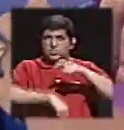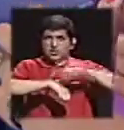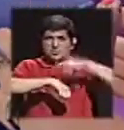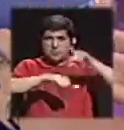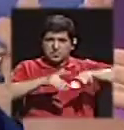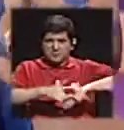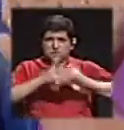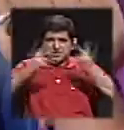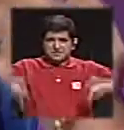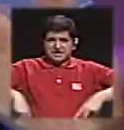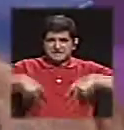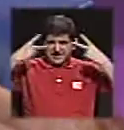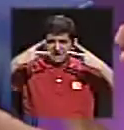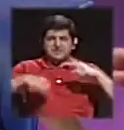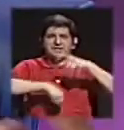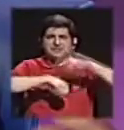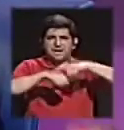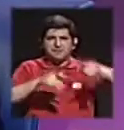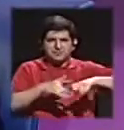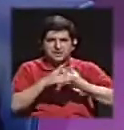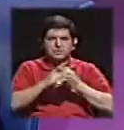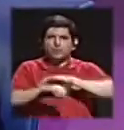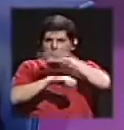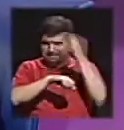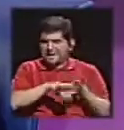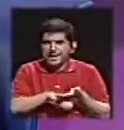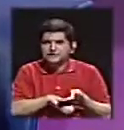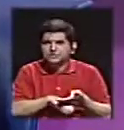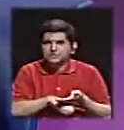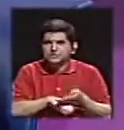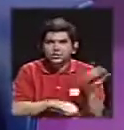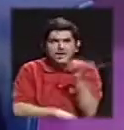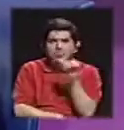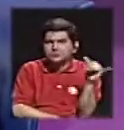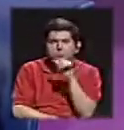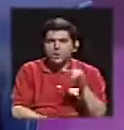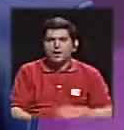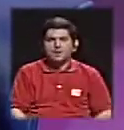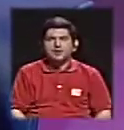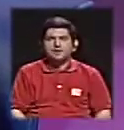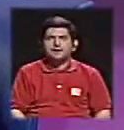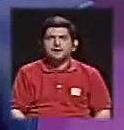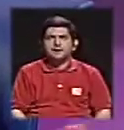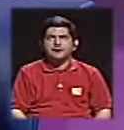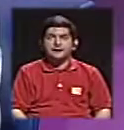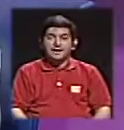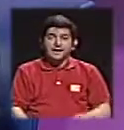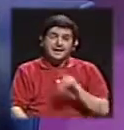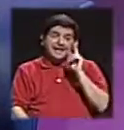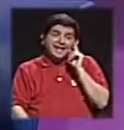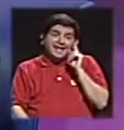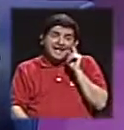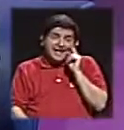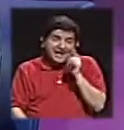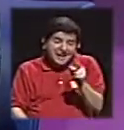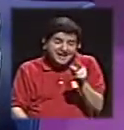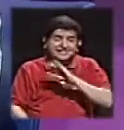que comienza la vida al momento que comienza el embarazo? ¿Es eso? Bueno, es que es la